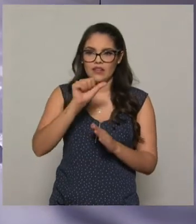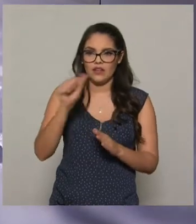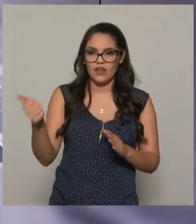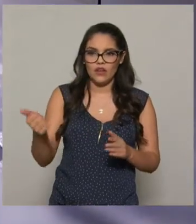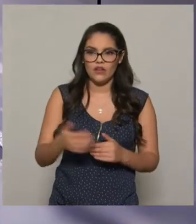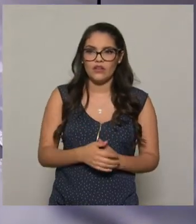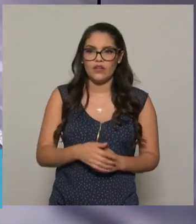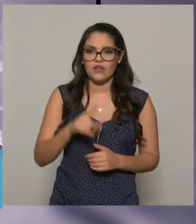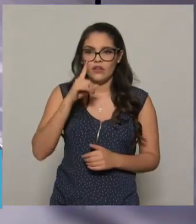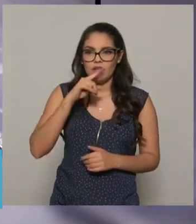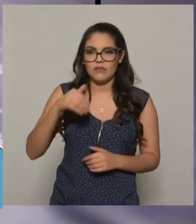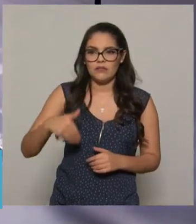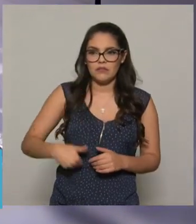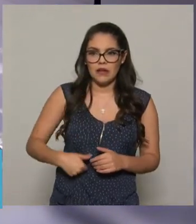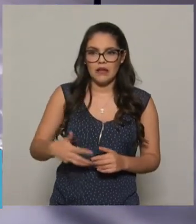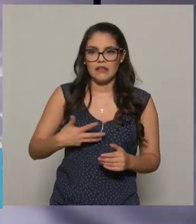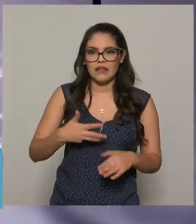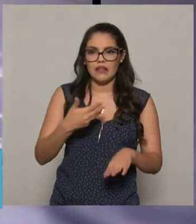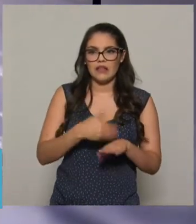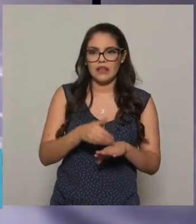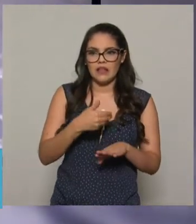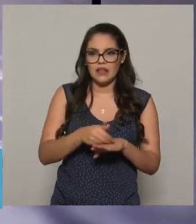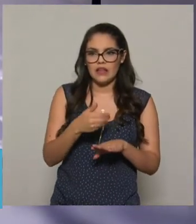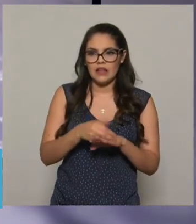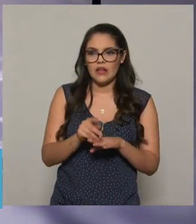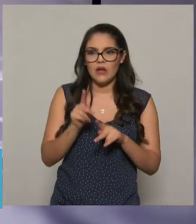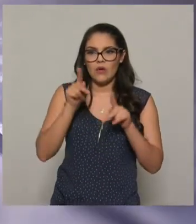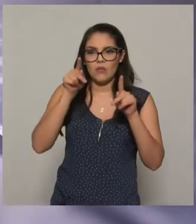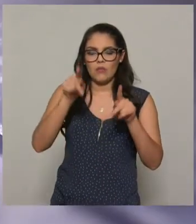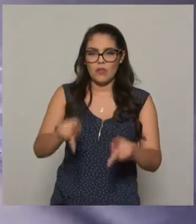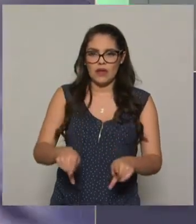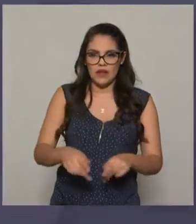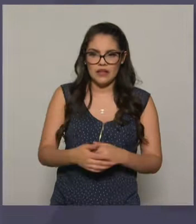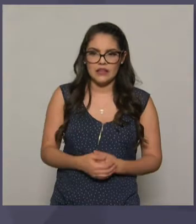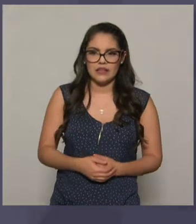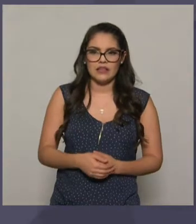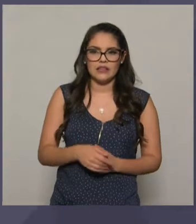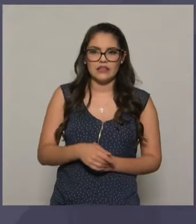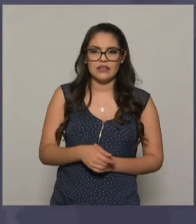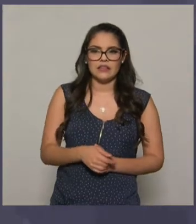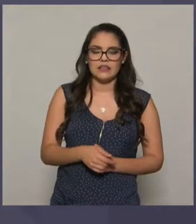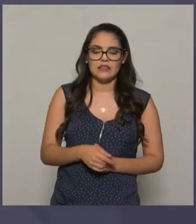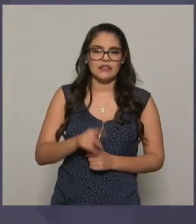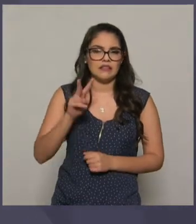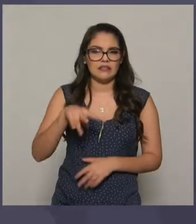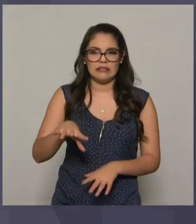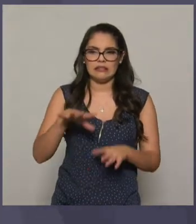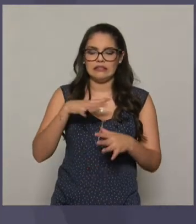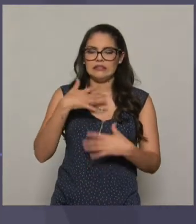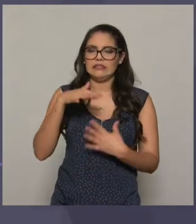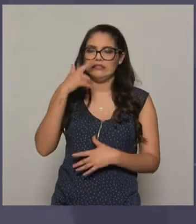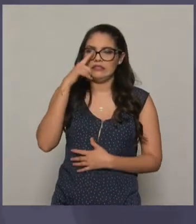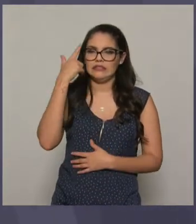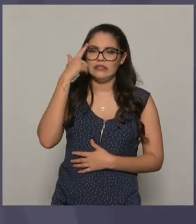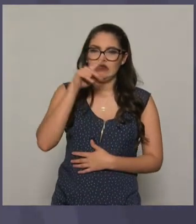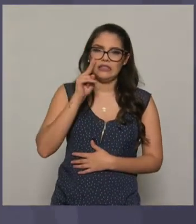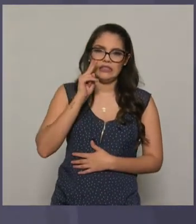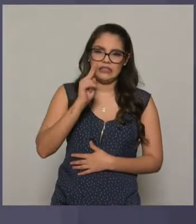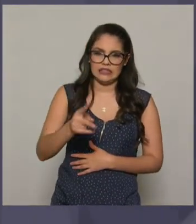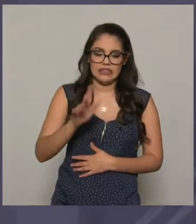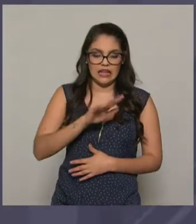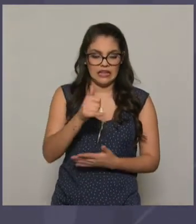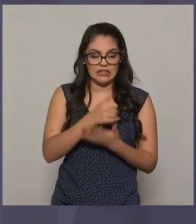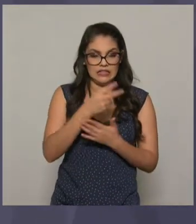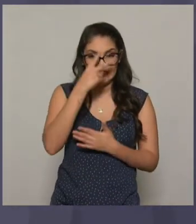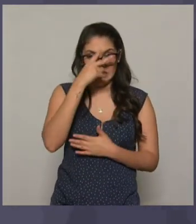accidente que está ocurriendo en los registros en los puentes. Bueno, son de verdad cosas tremendas que hemos visto ya en la Ciudad